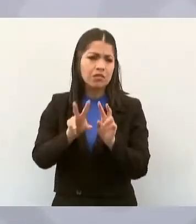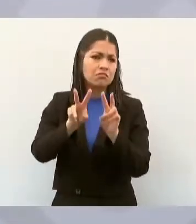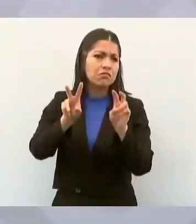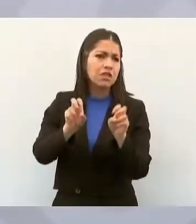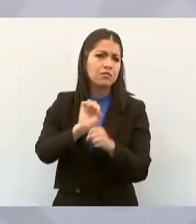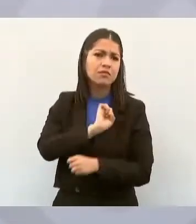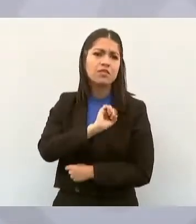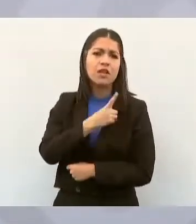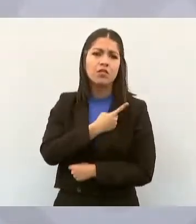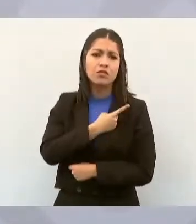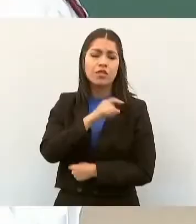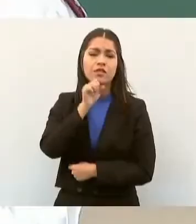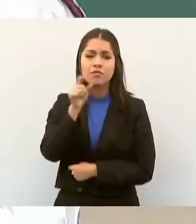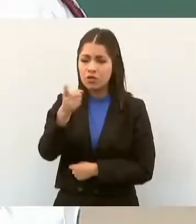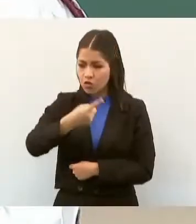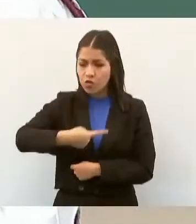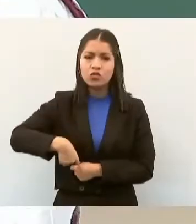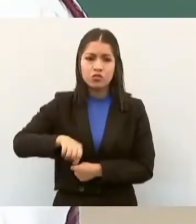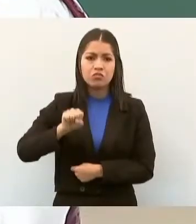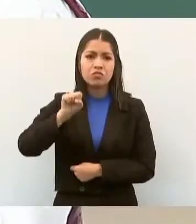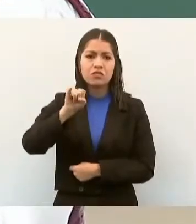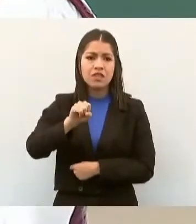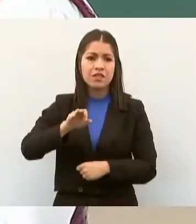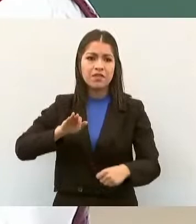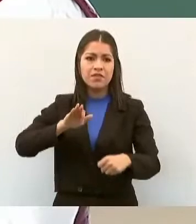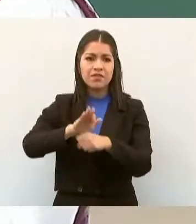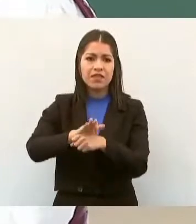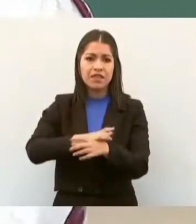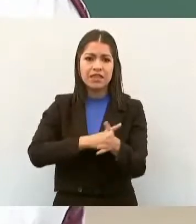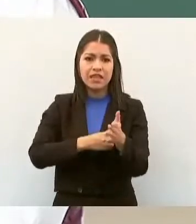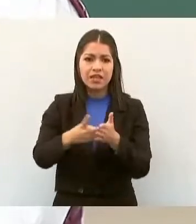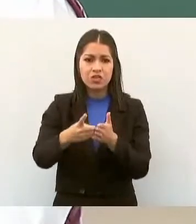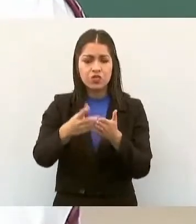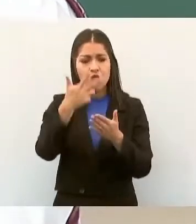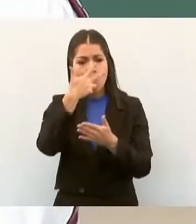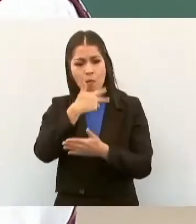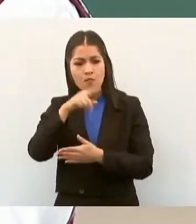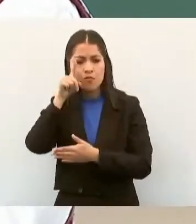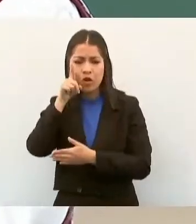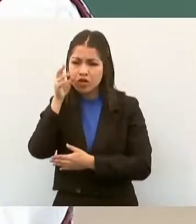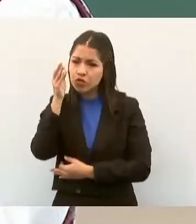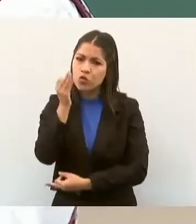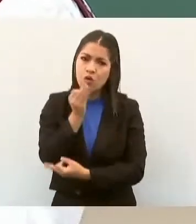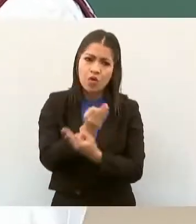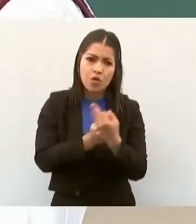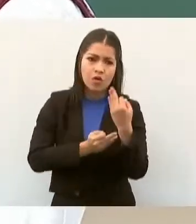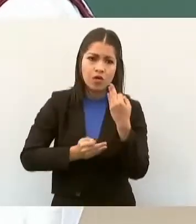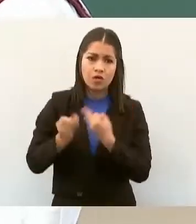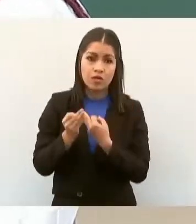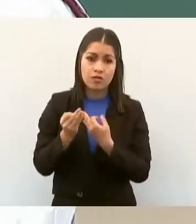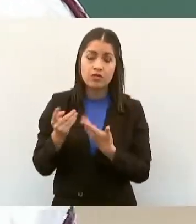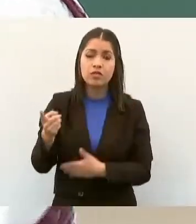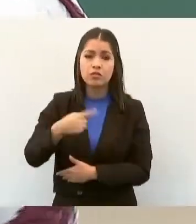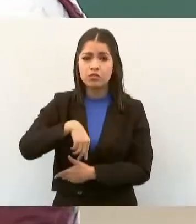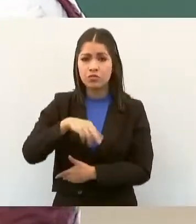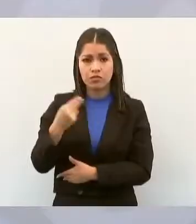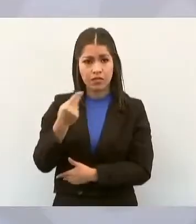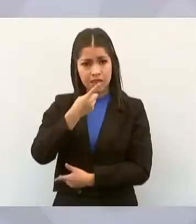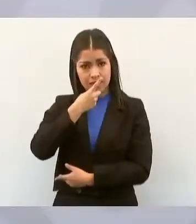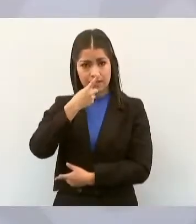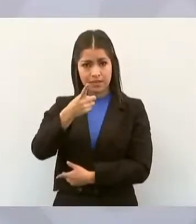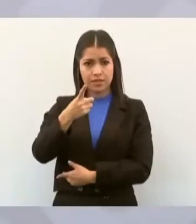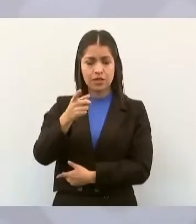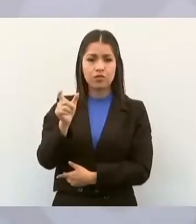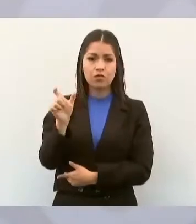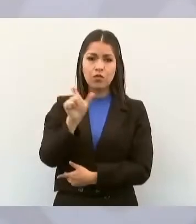también estamos garantizando los derechos de todas y de todos. Hay que señalarlo,